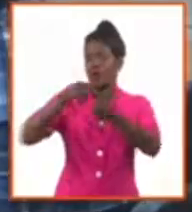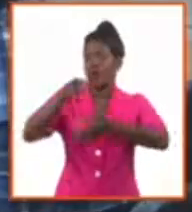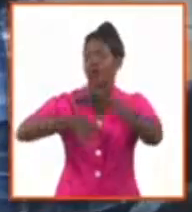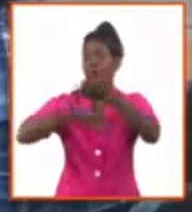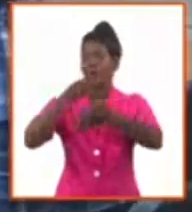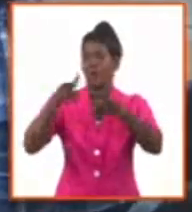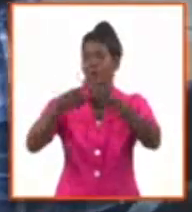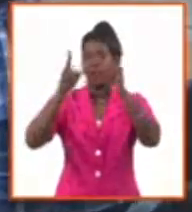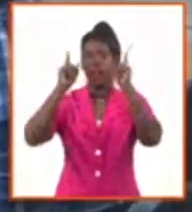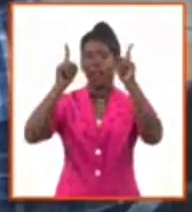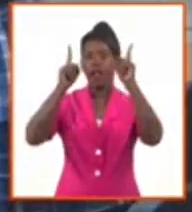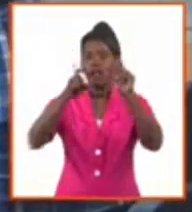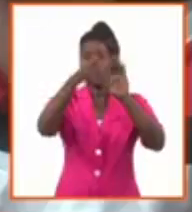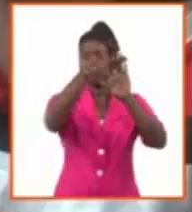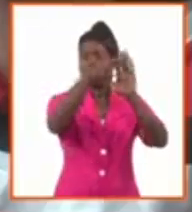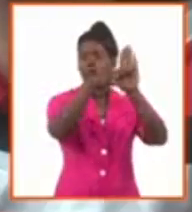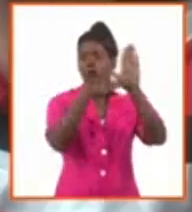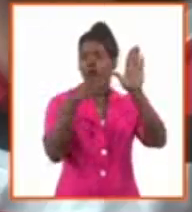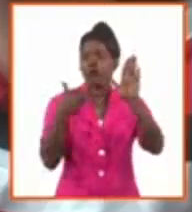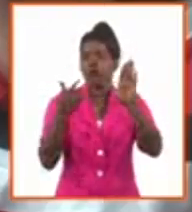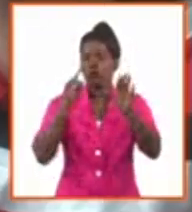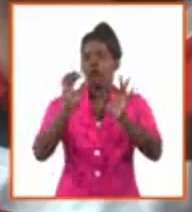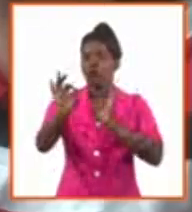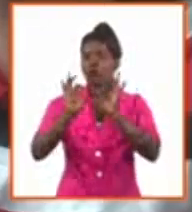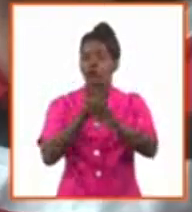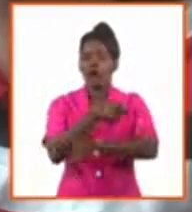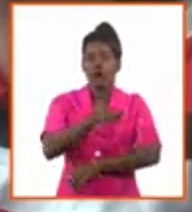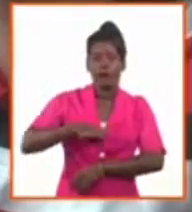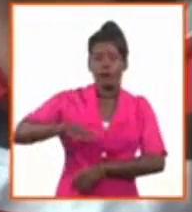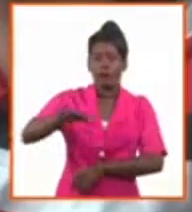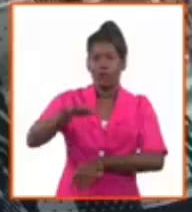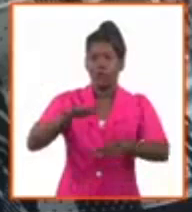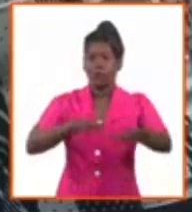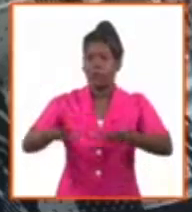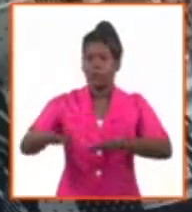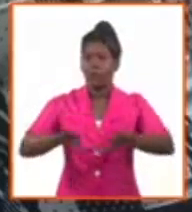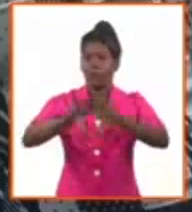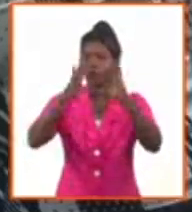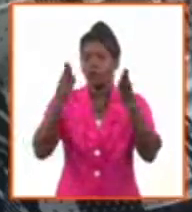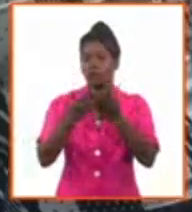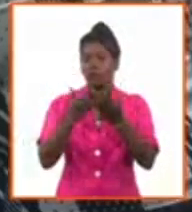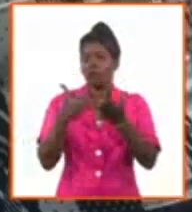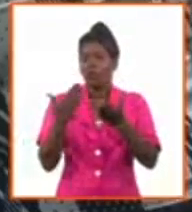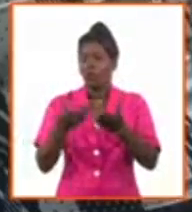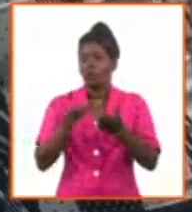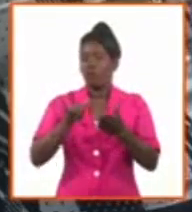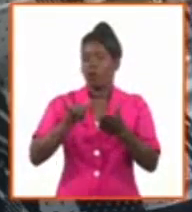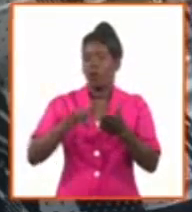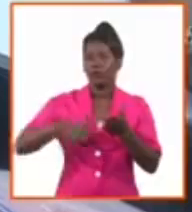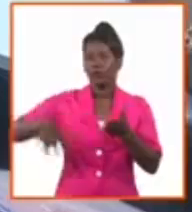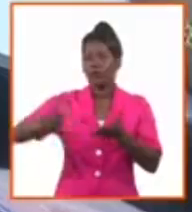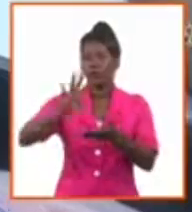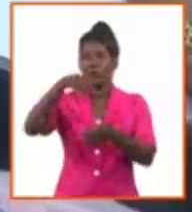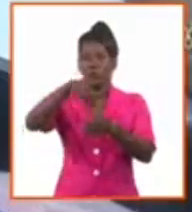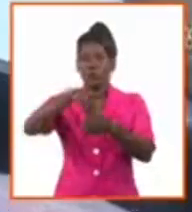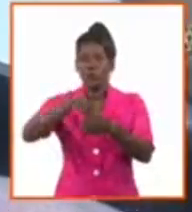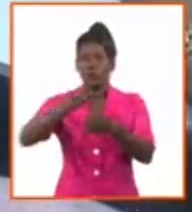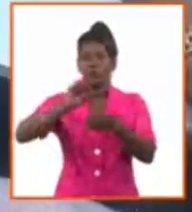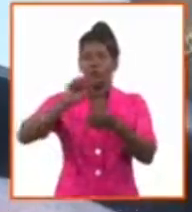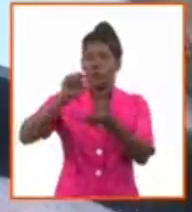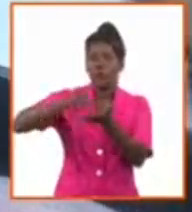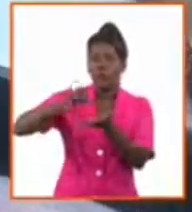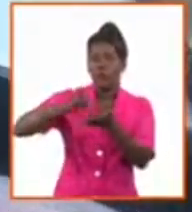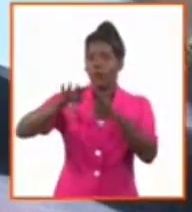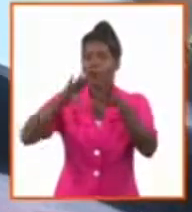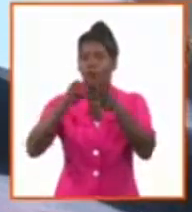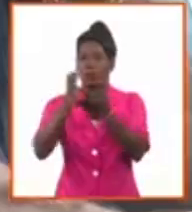planes para la reducción del riesgo del desastre y en consonancia dictaminaron medidas para proteger a la población y los bienes de la economía. La integrante del